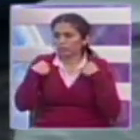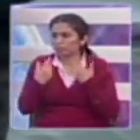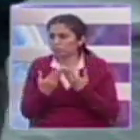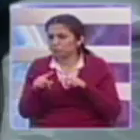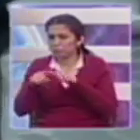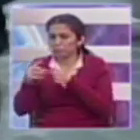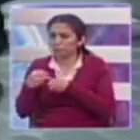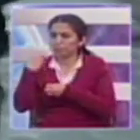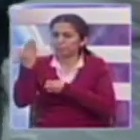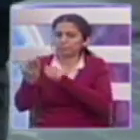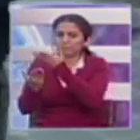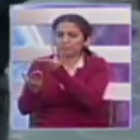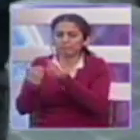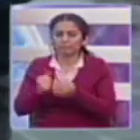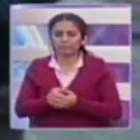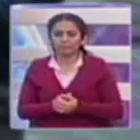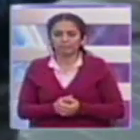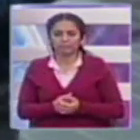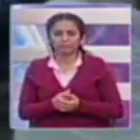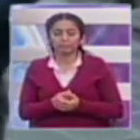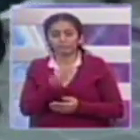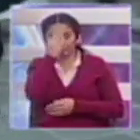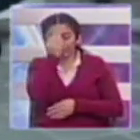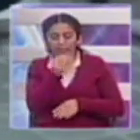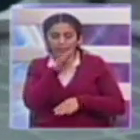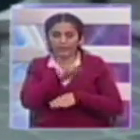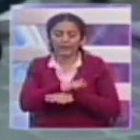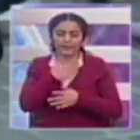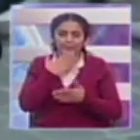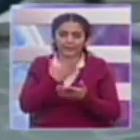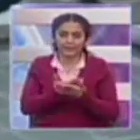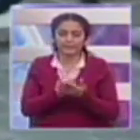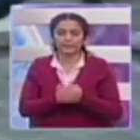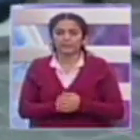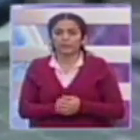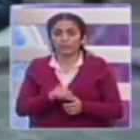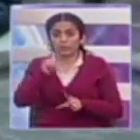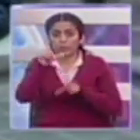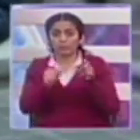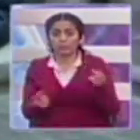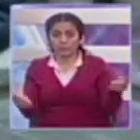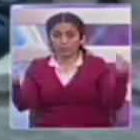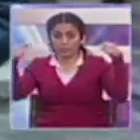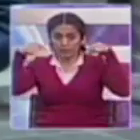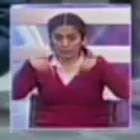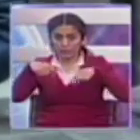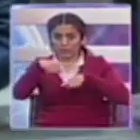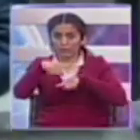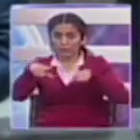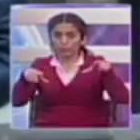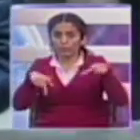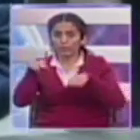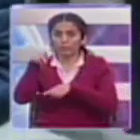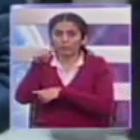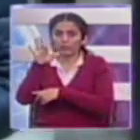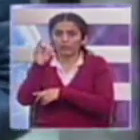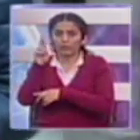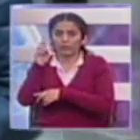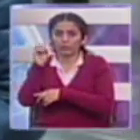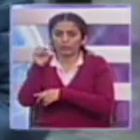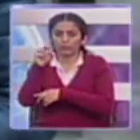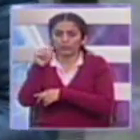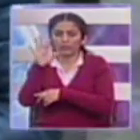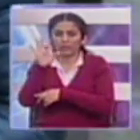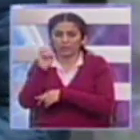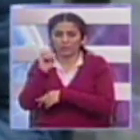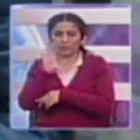tardes. Muy buenas tardes, gracias a Telerama. Cristina, la gente puede acercarse aquí a la planta central del Patronato Municipal San José, en la